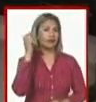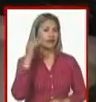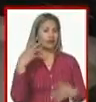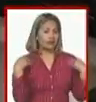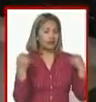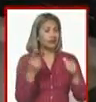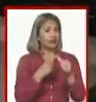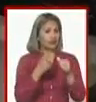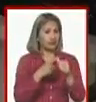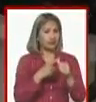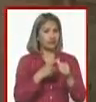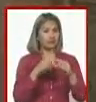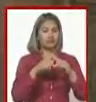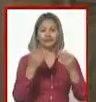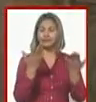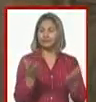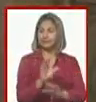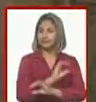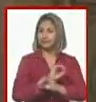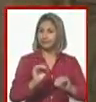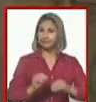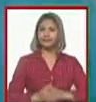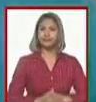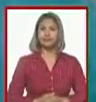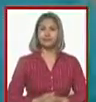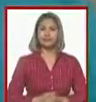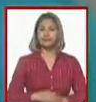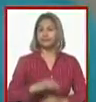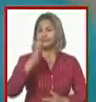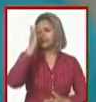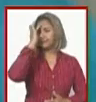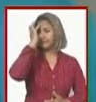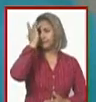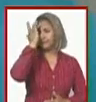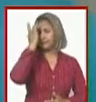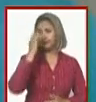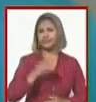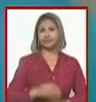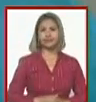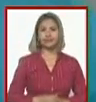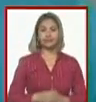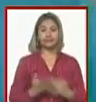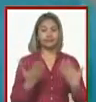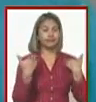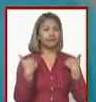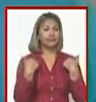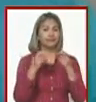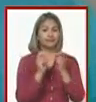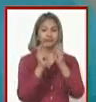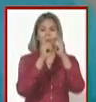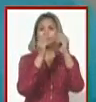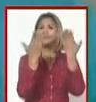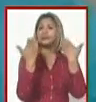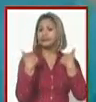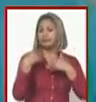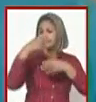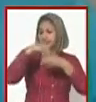salud el primero dice pero si no de la vesícula que estaba con tumor del detectaron que tenía cáncer